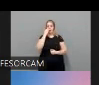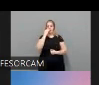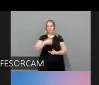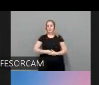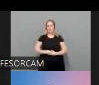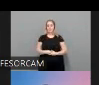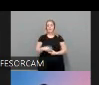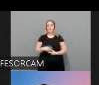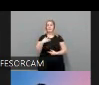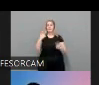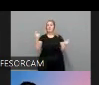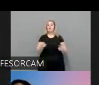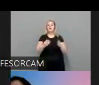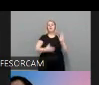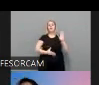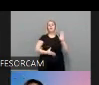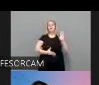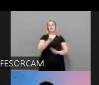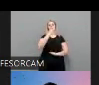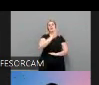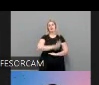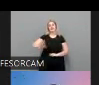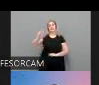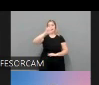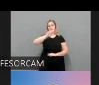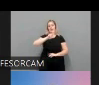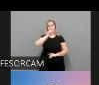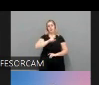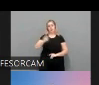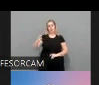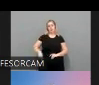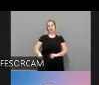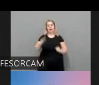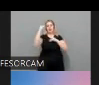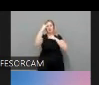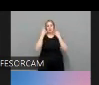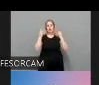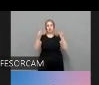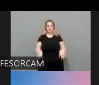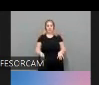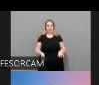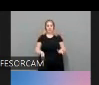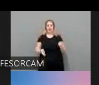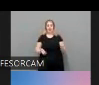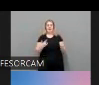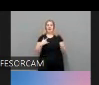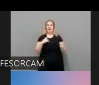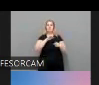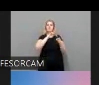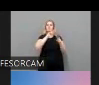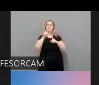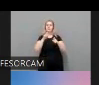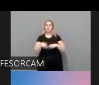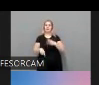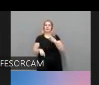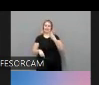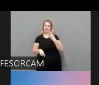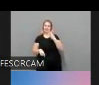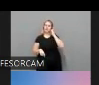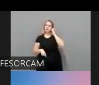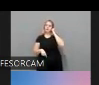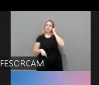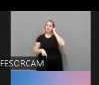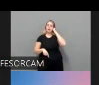está publicada por la Federación Estatal de Profesionales de Atención Temprana, el GAT, y da respuesta a 3 preguntas sobre la infancia en momentos evolutivos